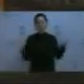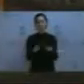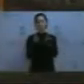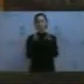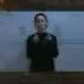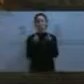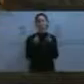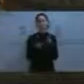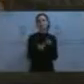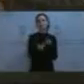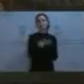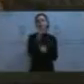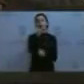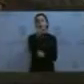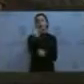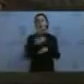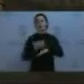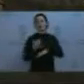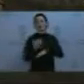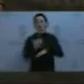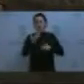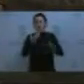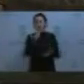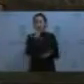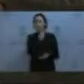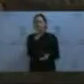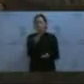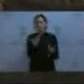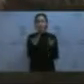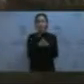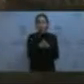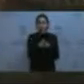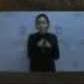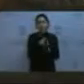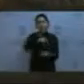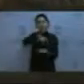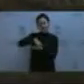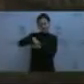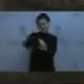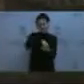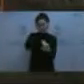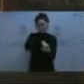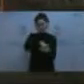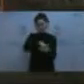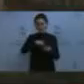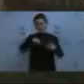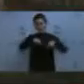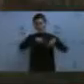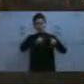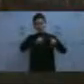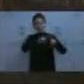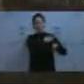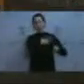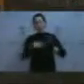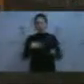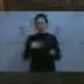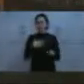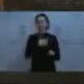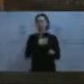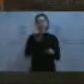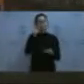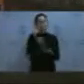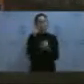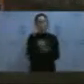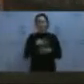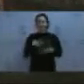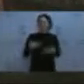futuro de obligación, compromisos con aquellos centros que en el ejercicio de su autonomía quieran adoptar